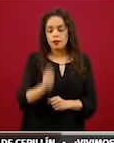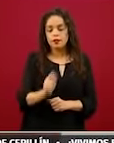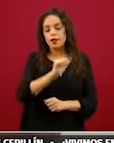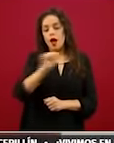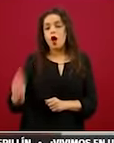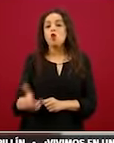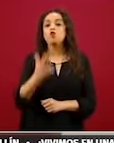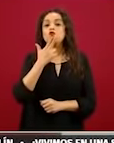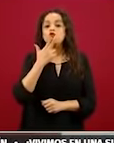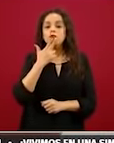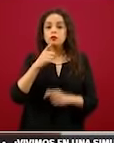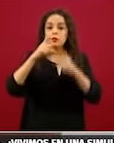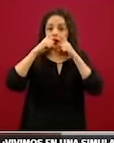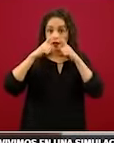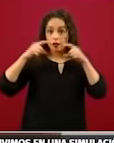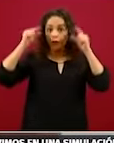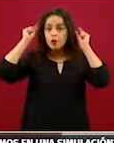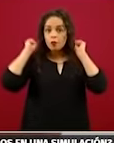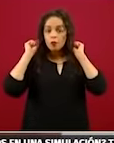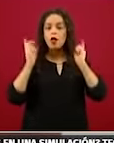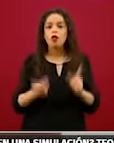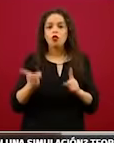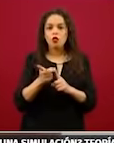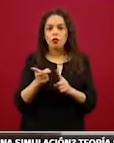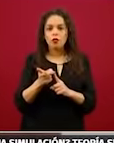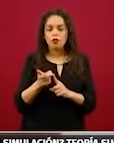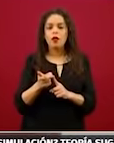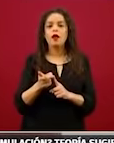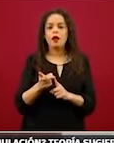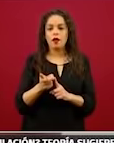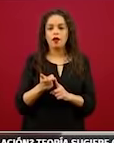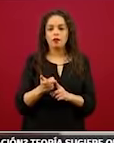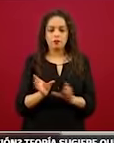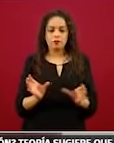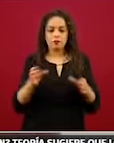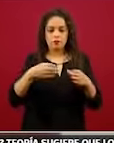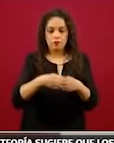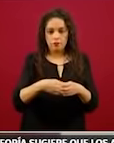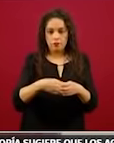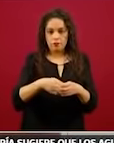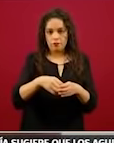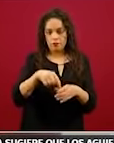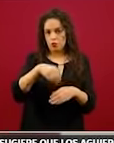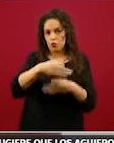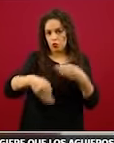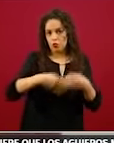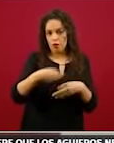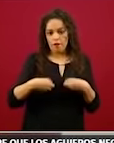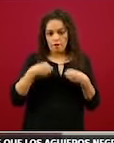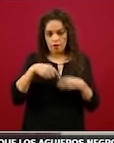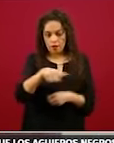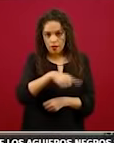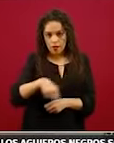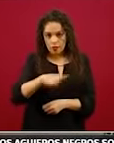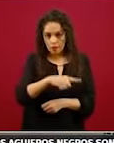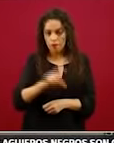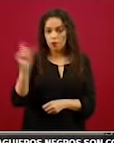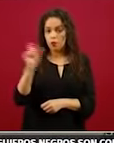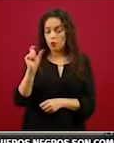cubrebocas en la comunidad, en población general, para los cuales no se tienen